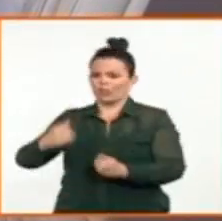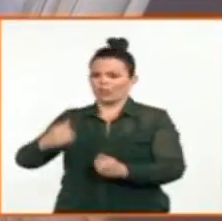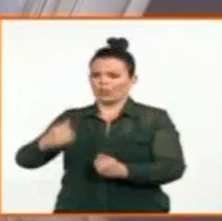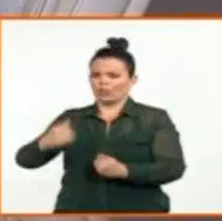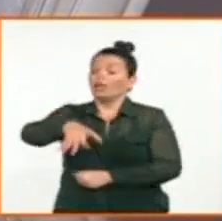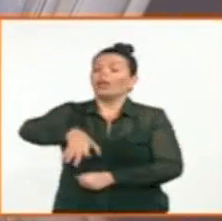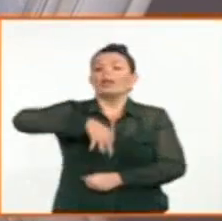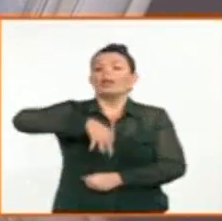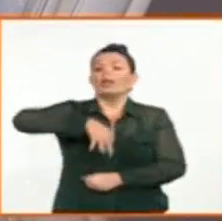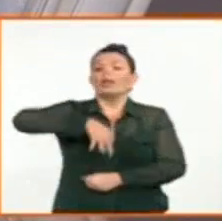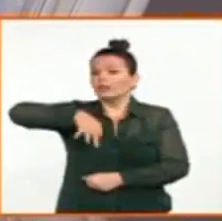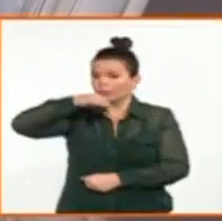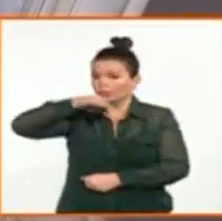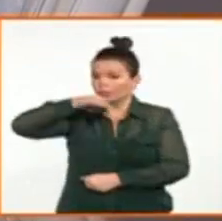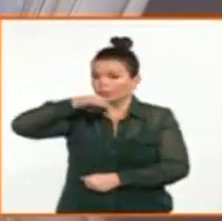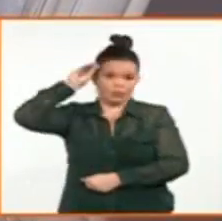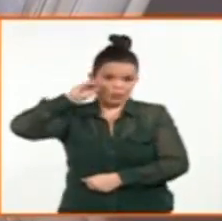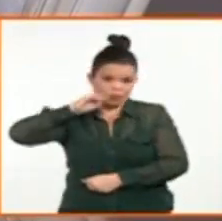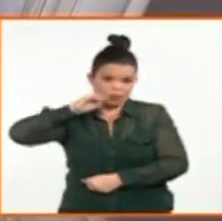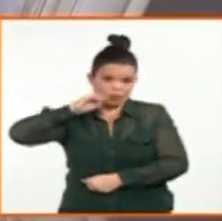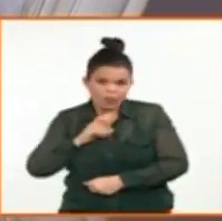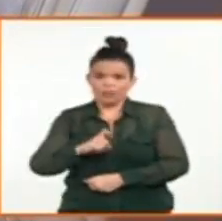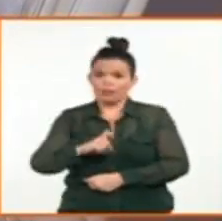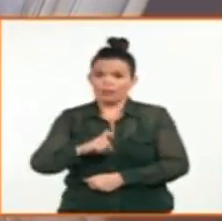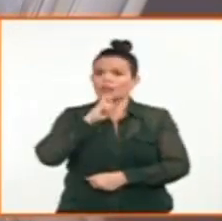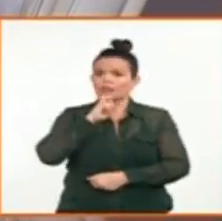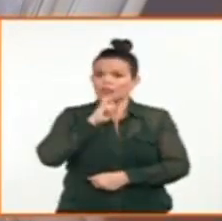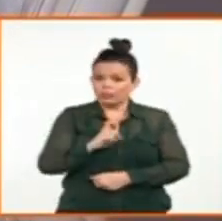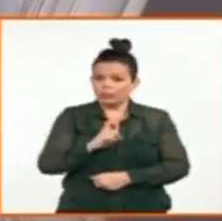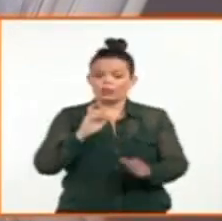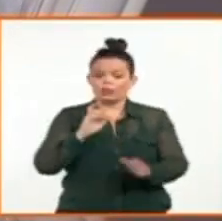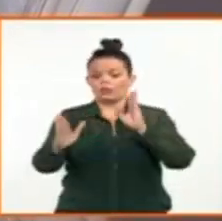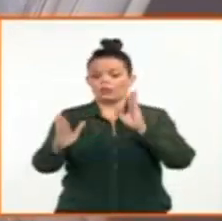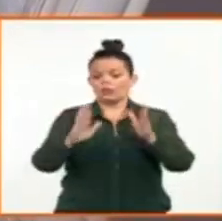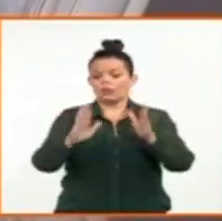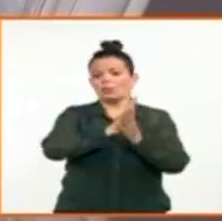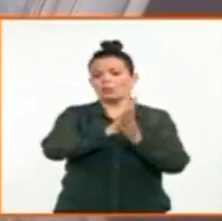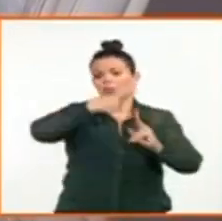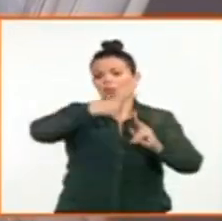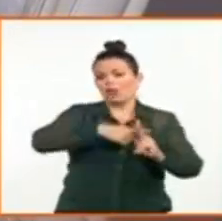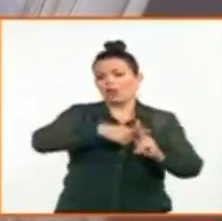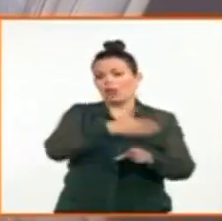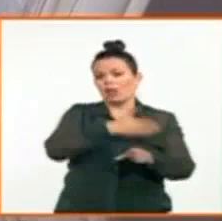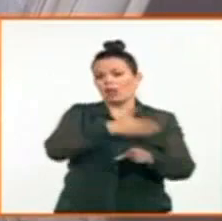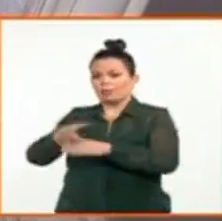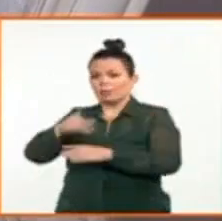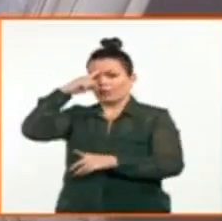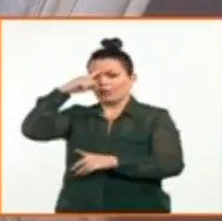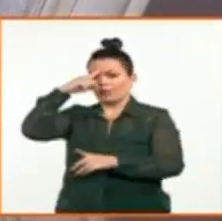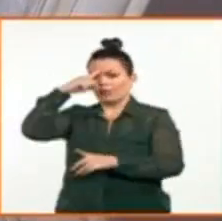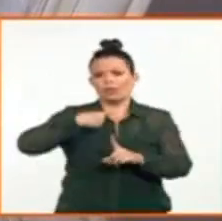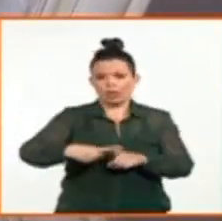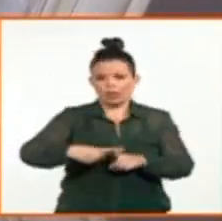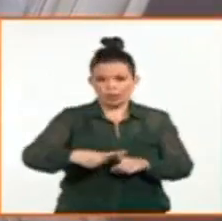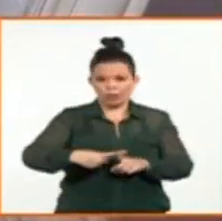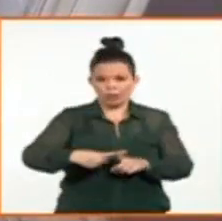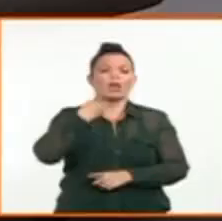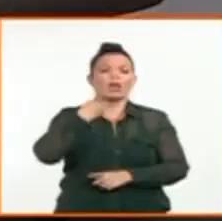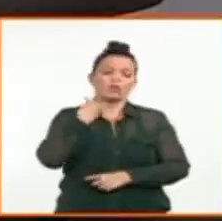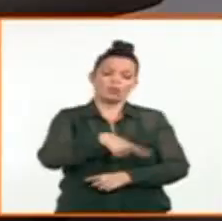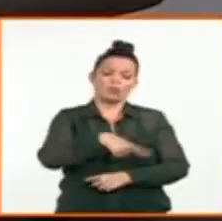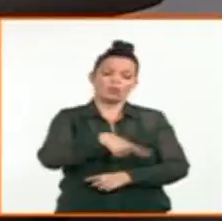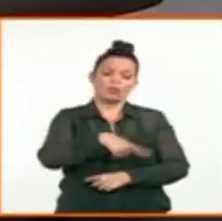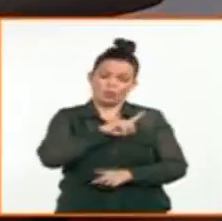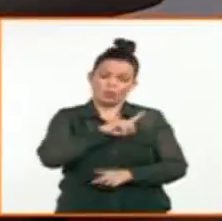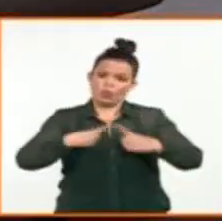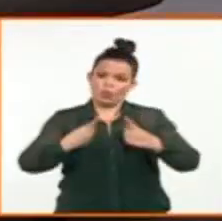muy tensos y muy complejos el periodo entre mayo y septiembre del pasado año, a partir de la rotura de la planta De Orsicuba. oxígeno. Fue